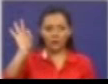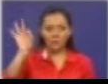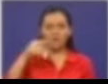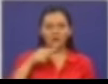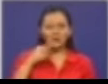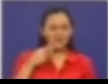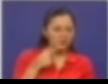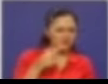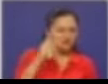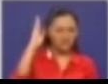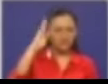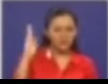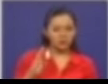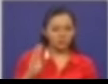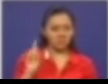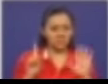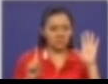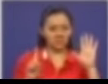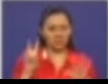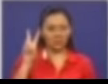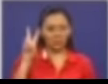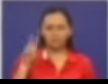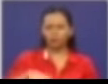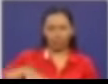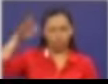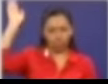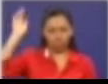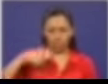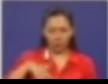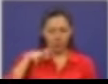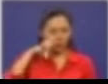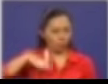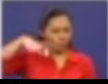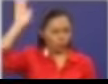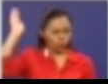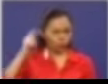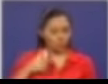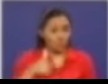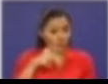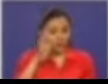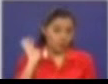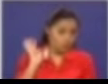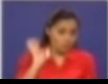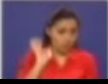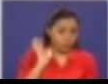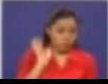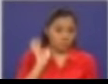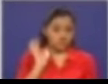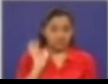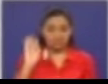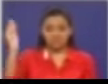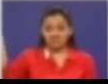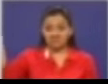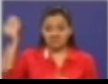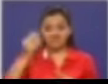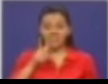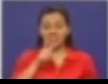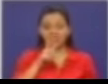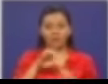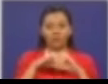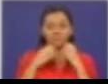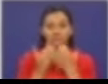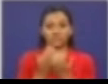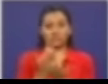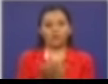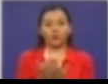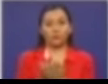mis dudas en esa cifra, ¿no? Creo que es demasiado alto en el caso brasileño. Sigamos. Aunque esto es fuente CEPAL. Pero verifica, me era